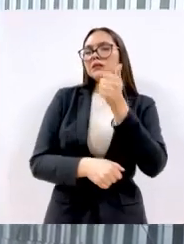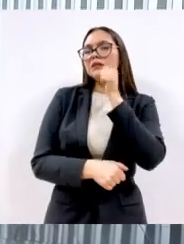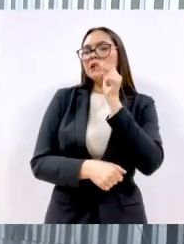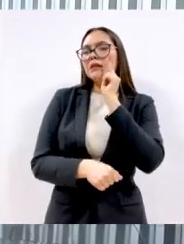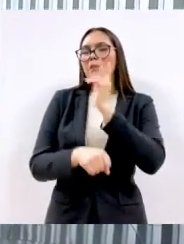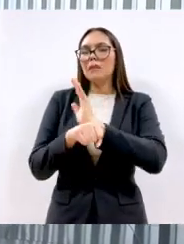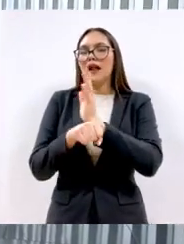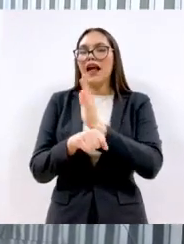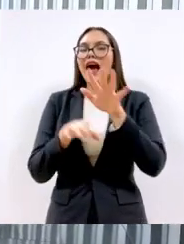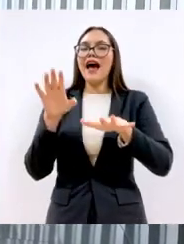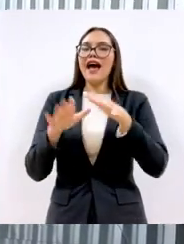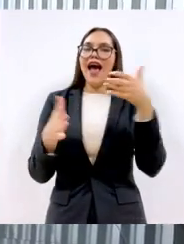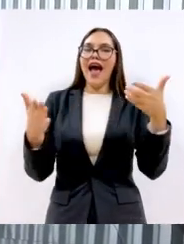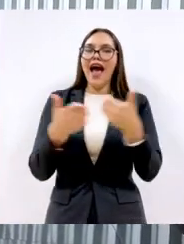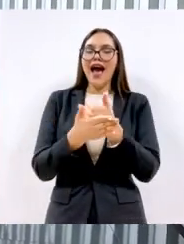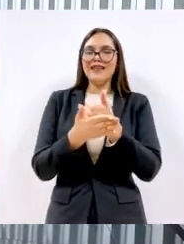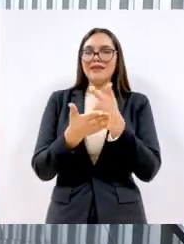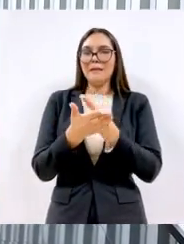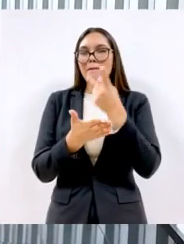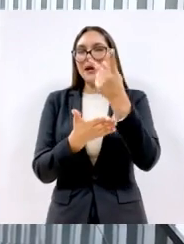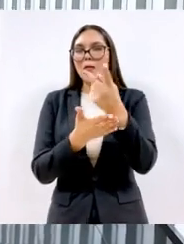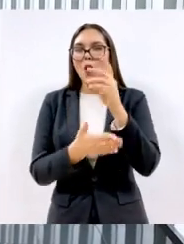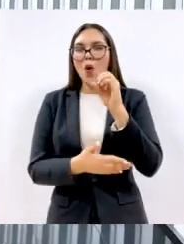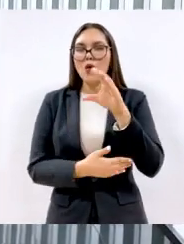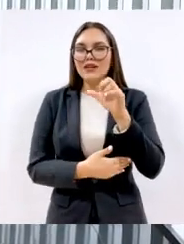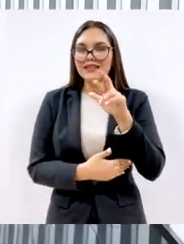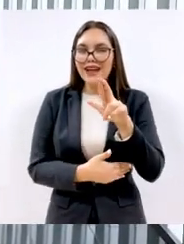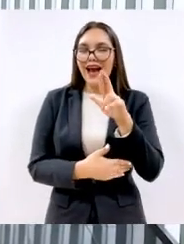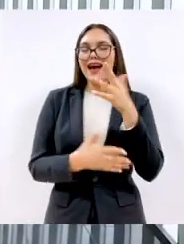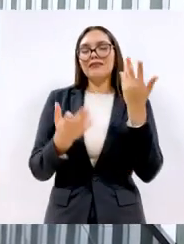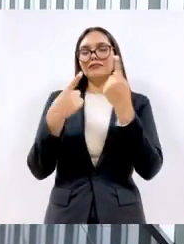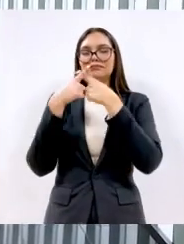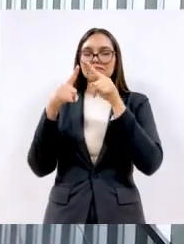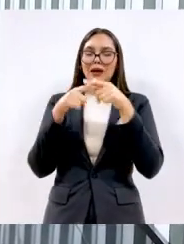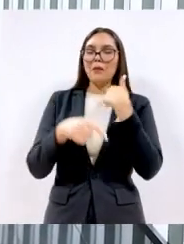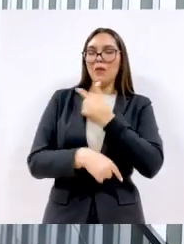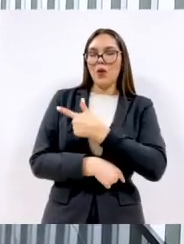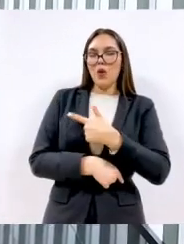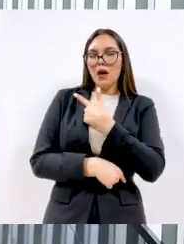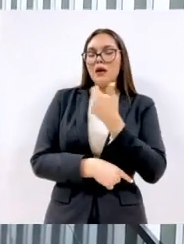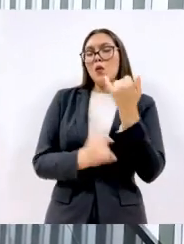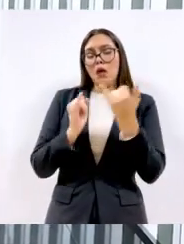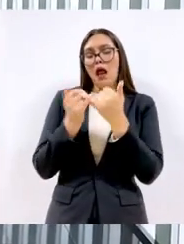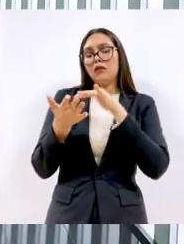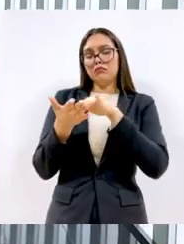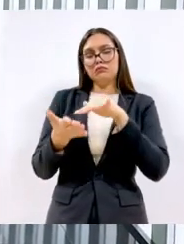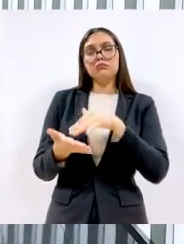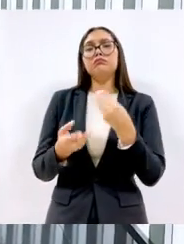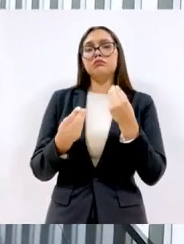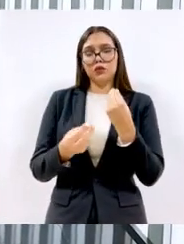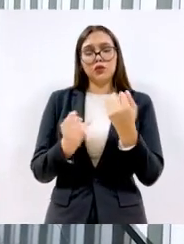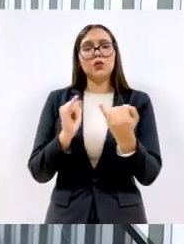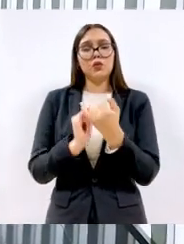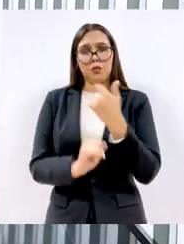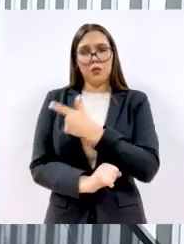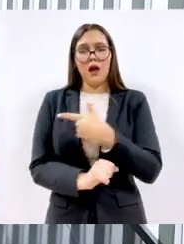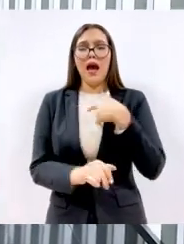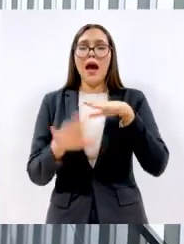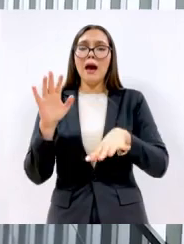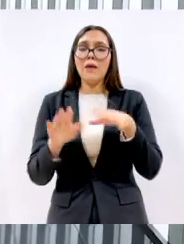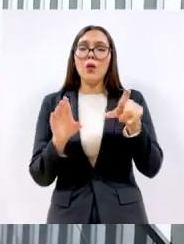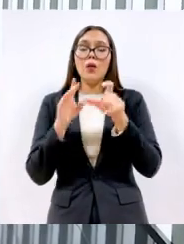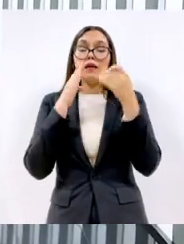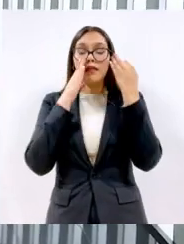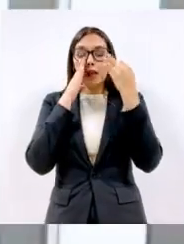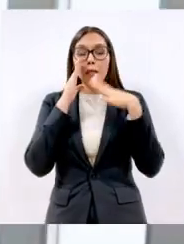películas, regularmente películas que han ganado Óscares, que han sido premiadas. Y me gusta mucho la lectura. Regularmente